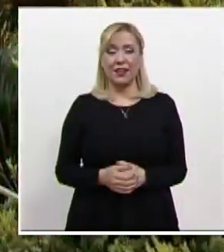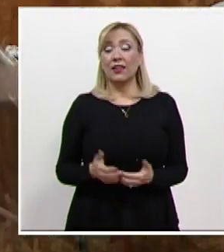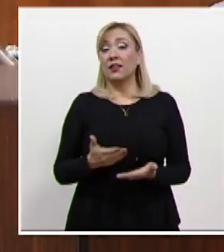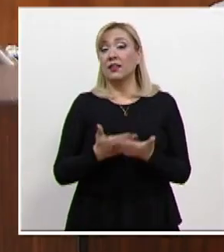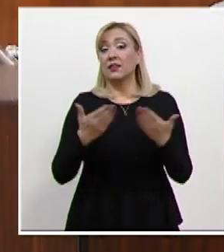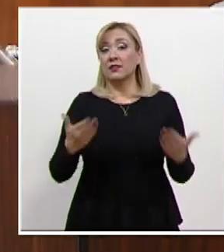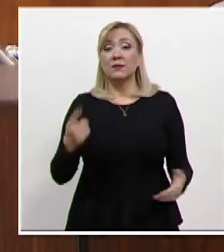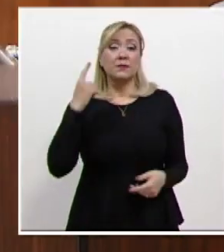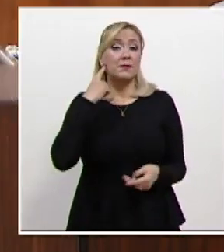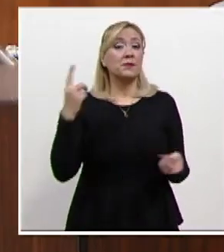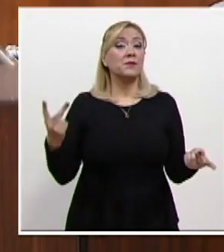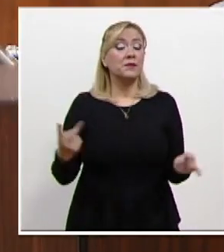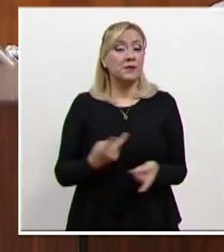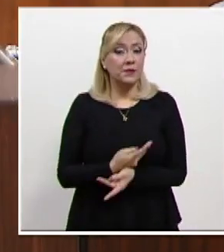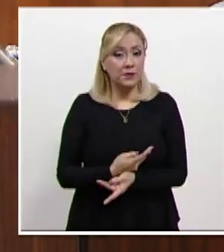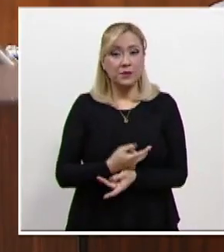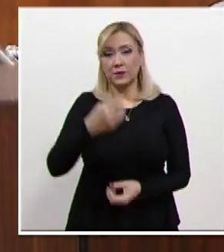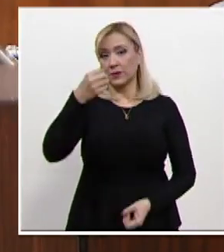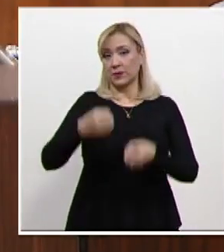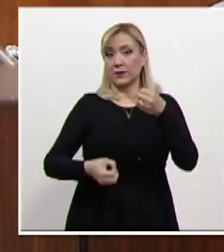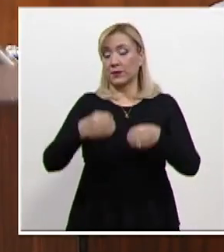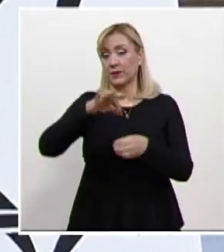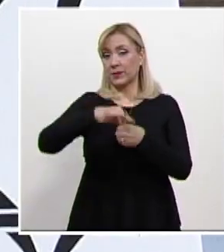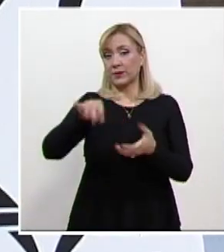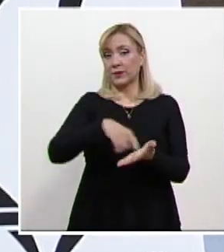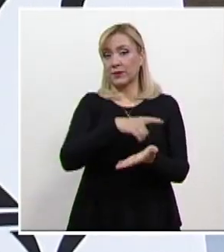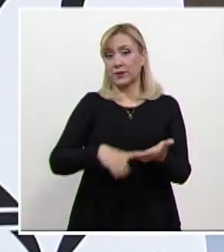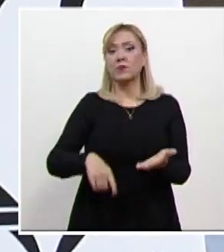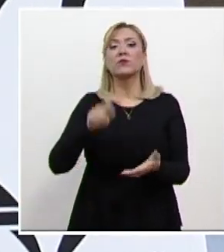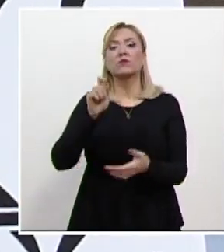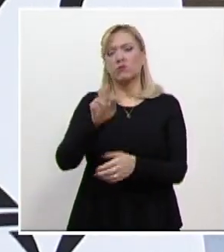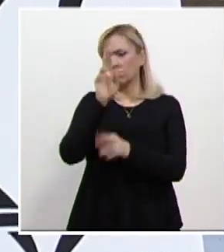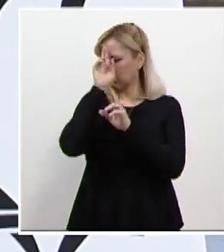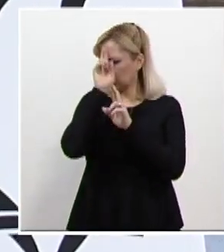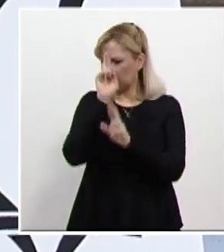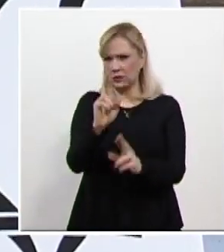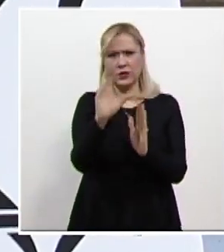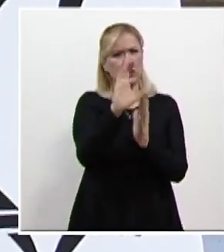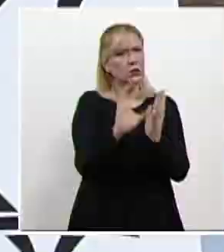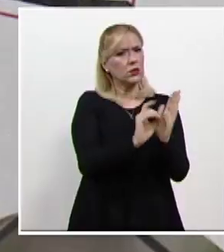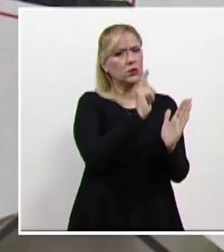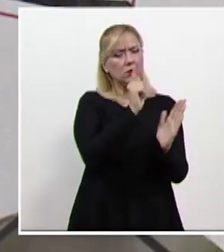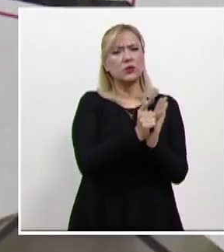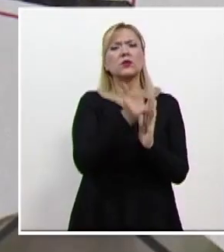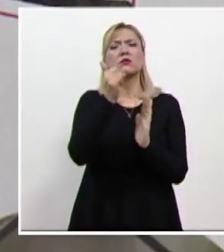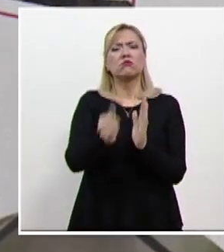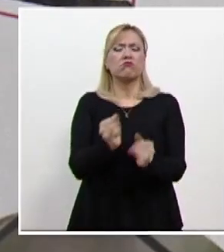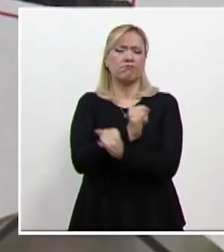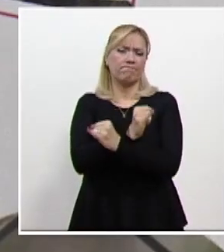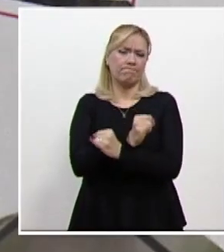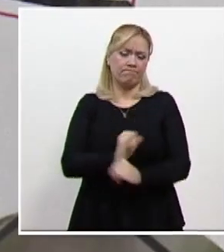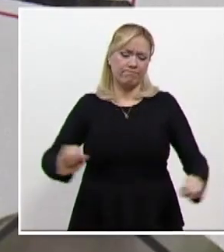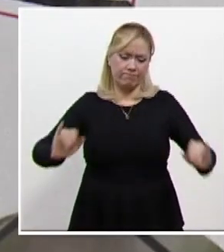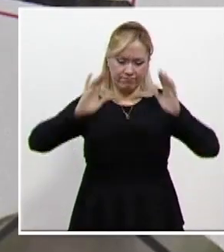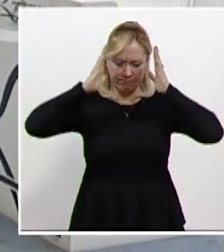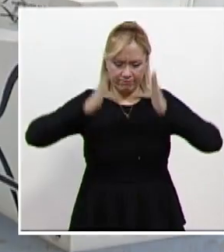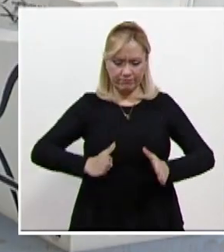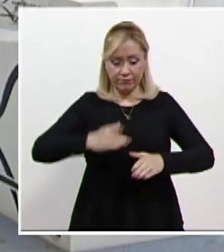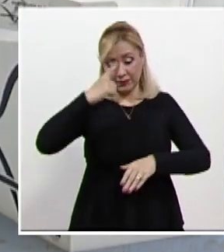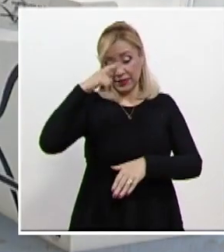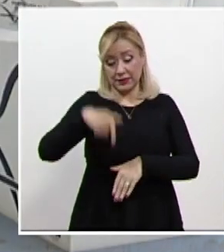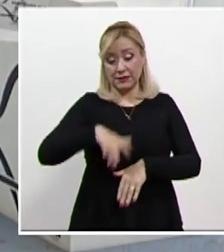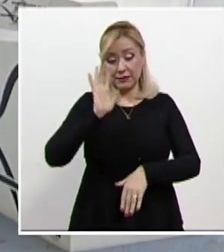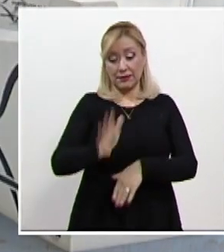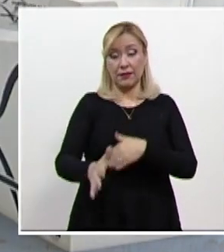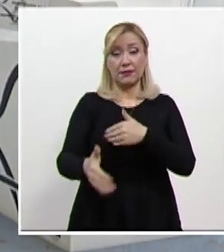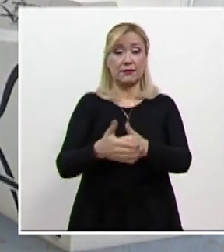Al regresar, el Tribunal Electoral actuará con apego a la Constitución y con independencia en el proceso electoral que se